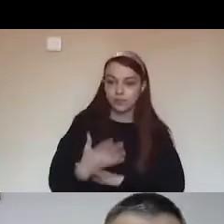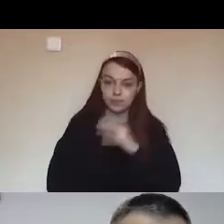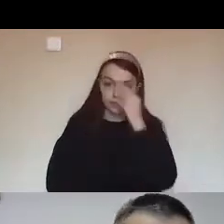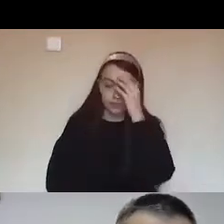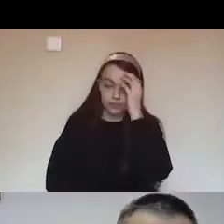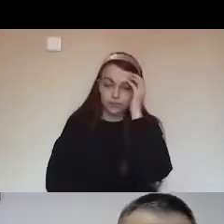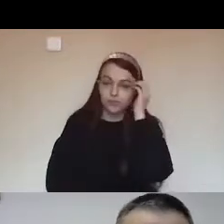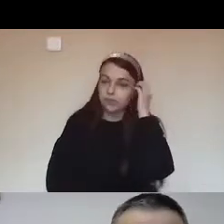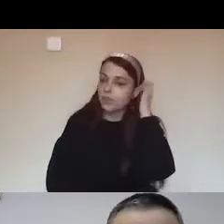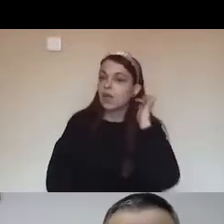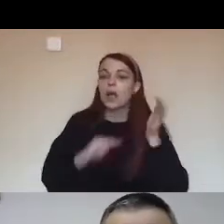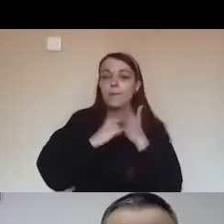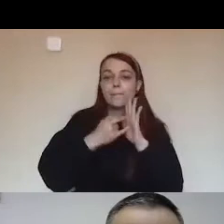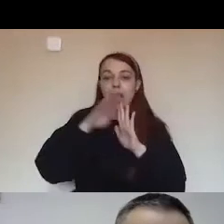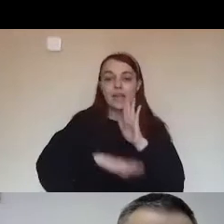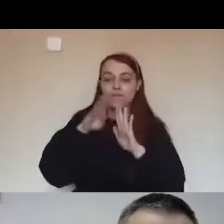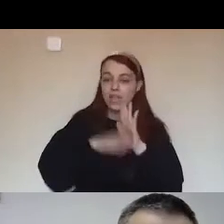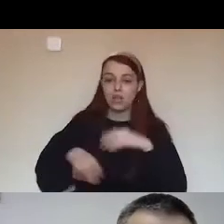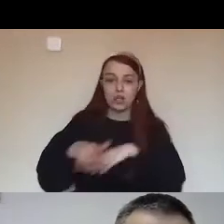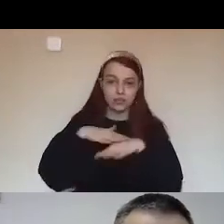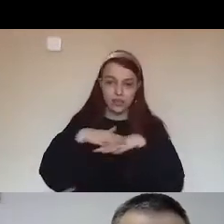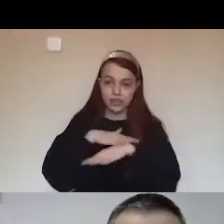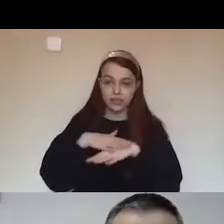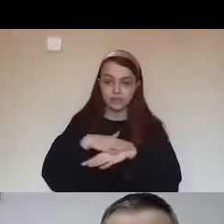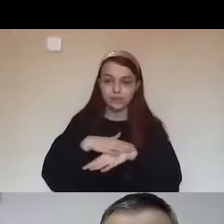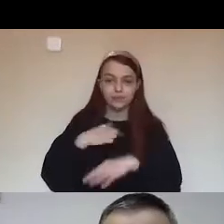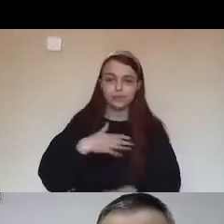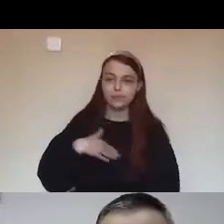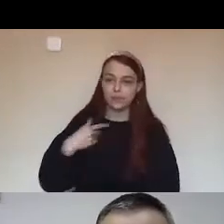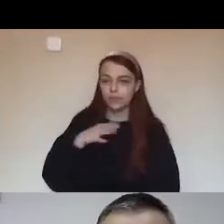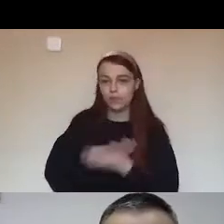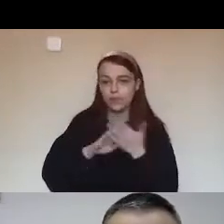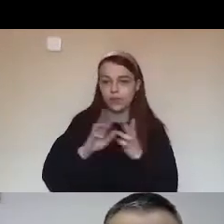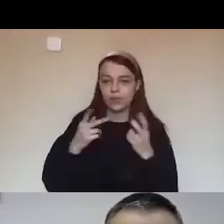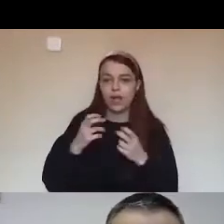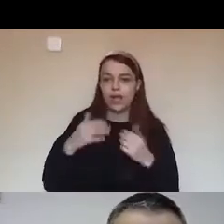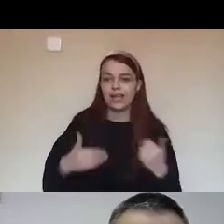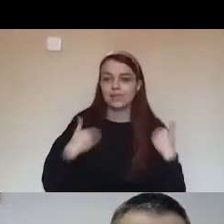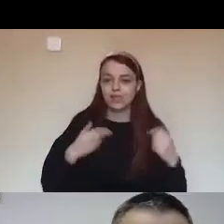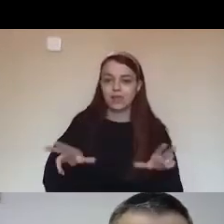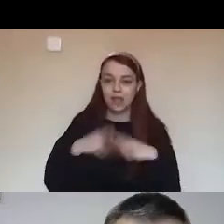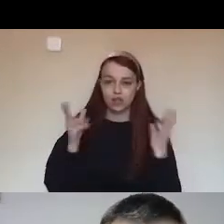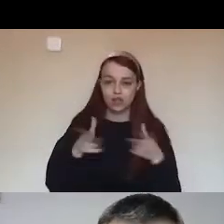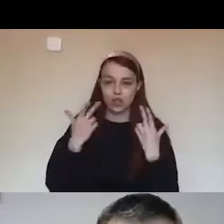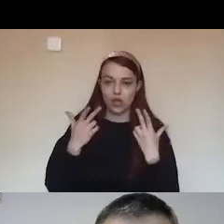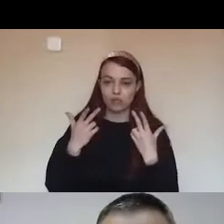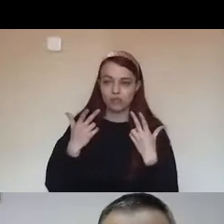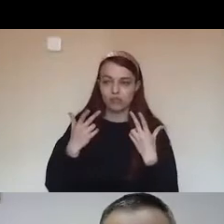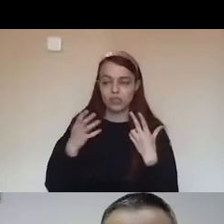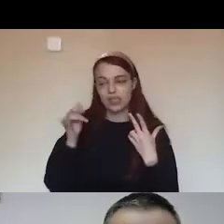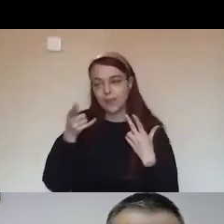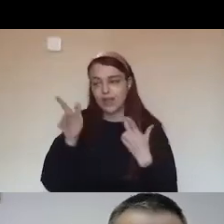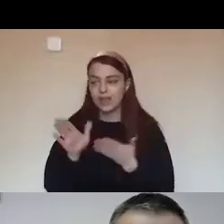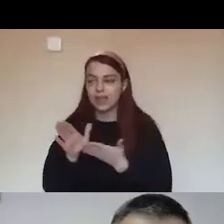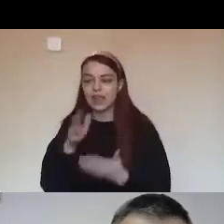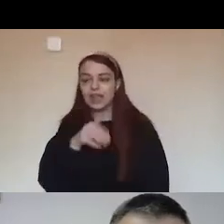planificación es fundamental. Preferimos hablar de responsabilidad social y de diversidad que de accesibilidad, ¿eh? Tenemos